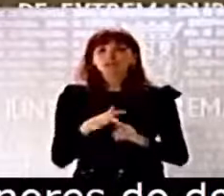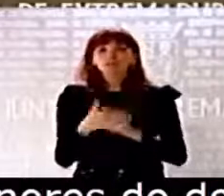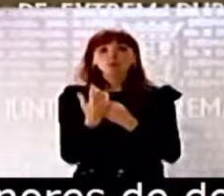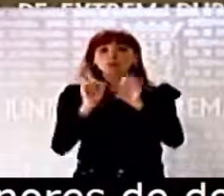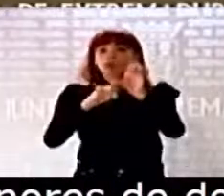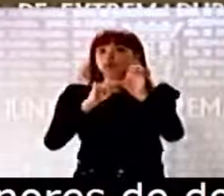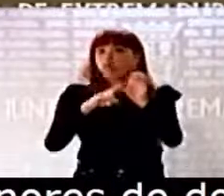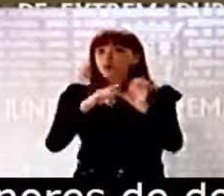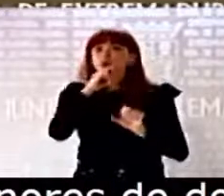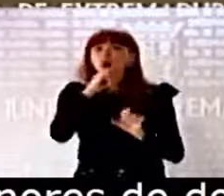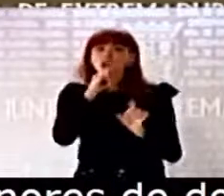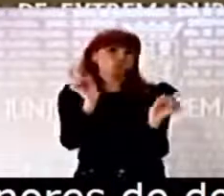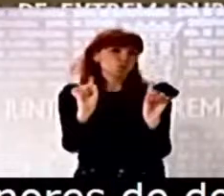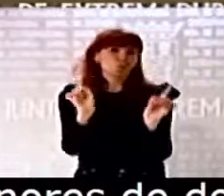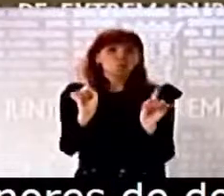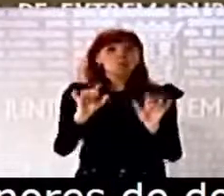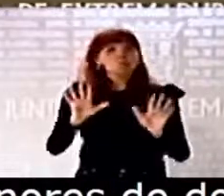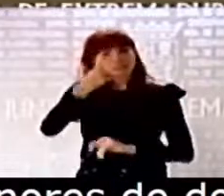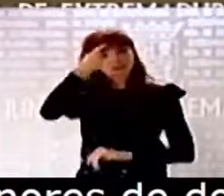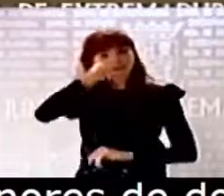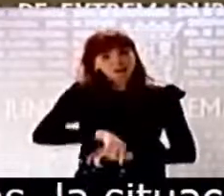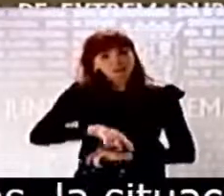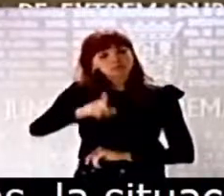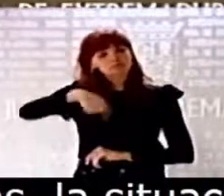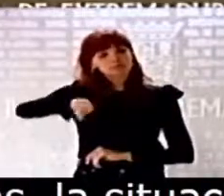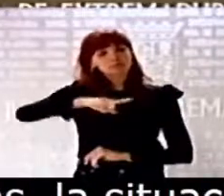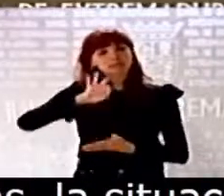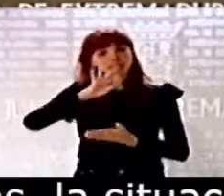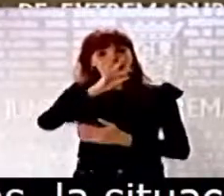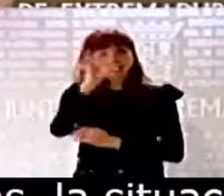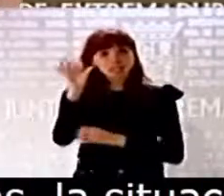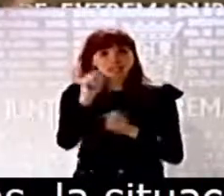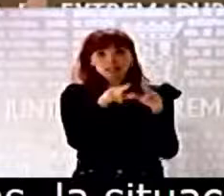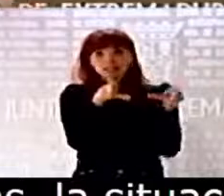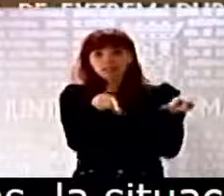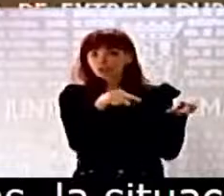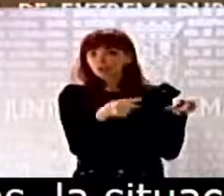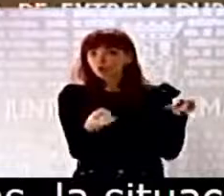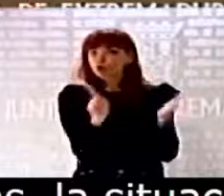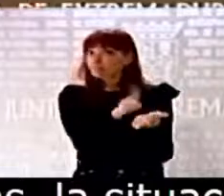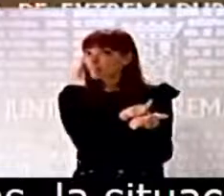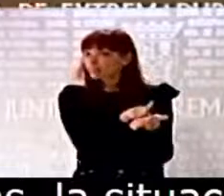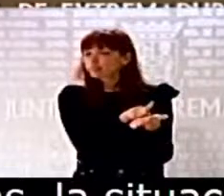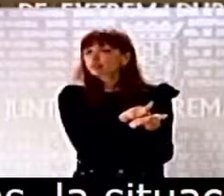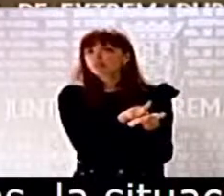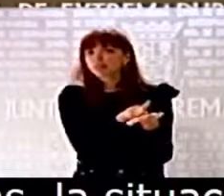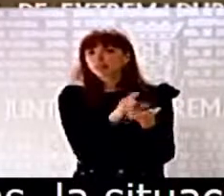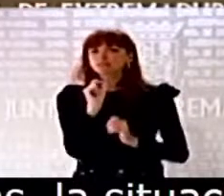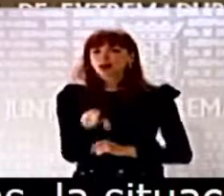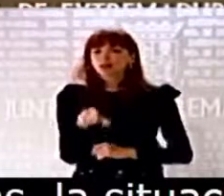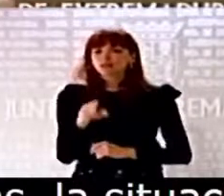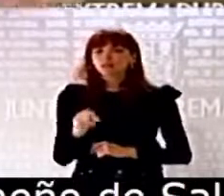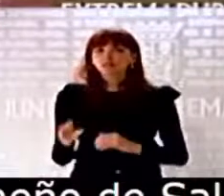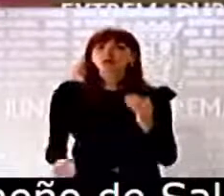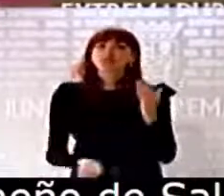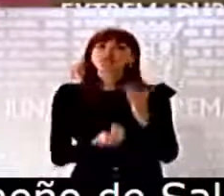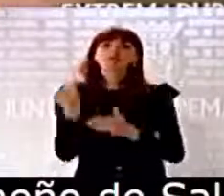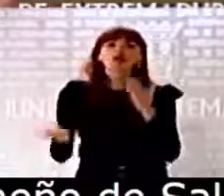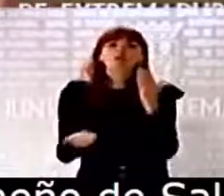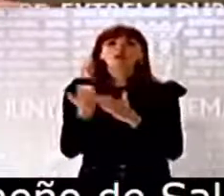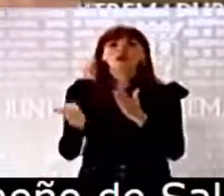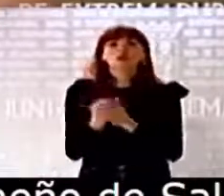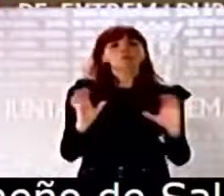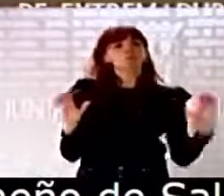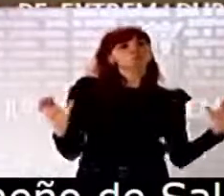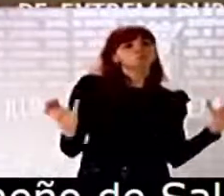no es mala del todo, aunque ya saben que el Servicio Extremeño de Salud de nuevo se reúne cada día para tener